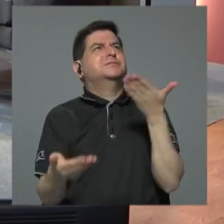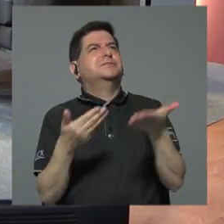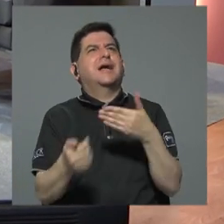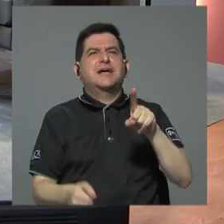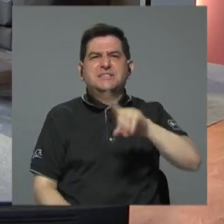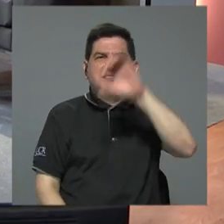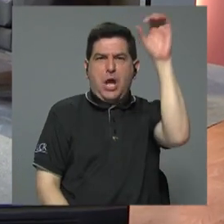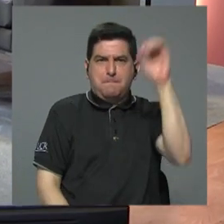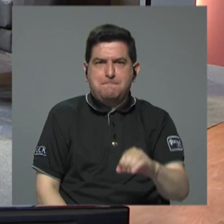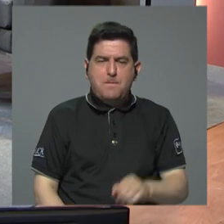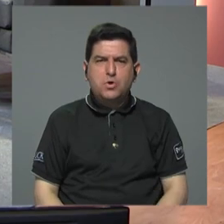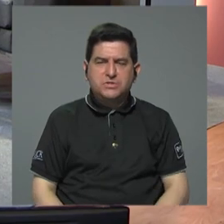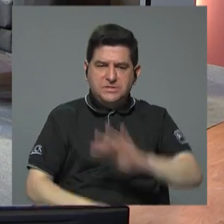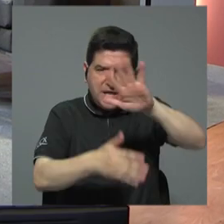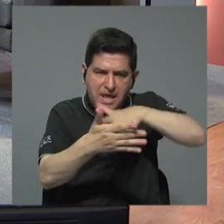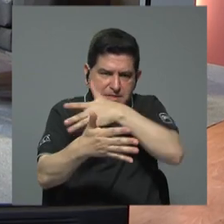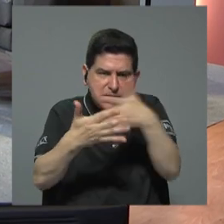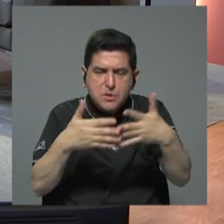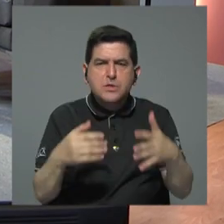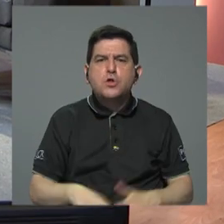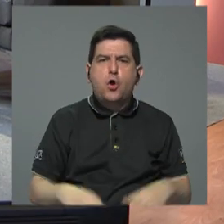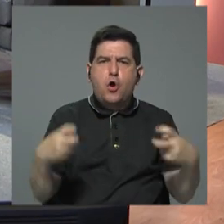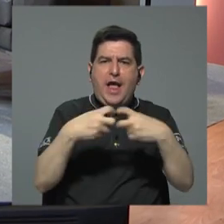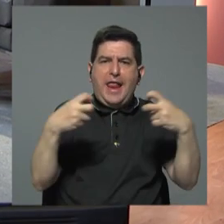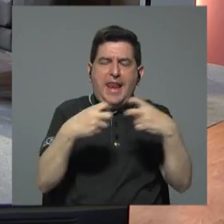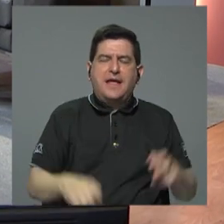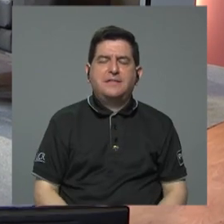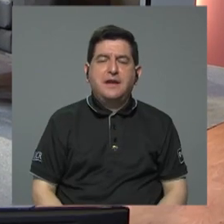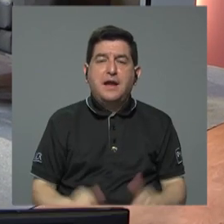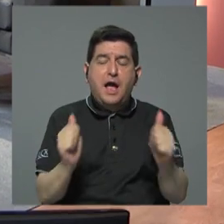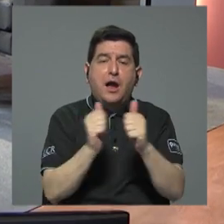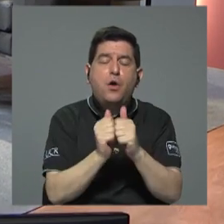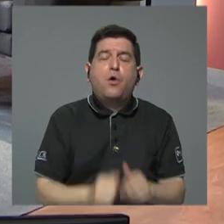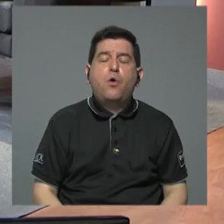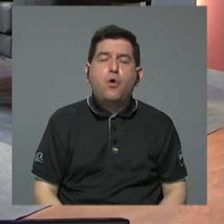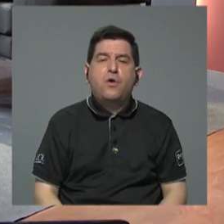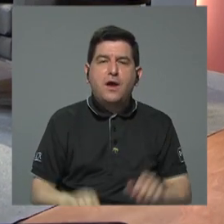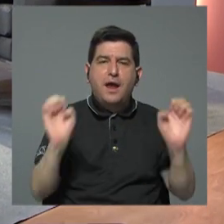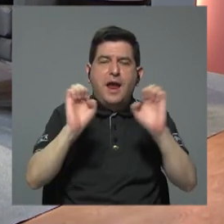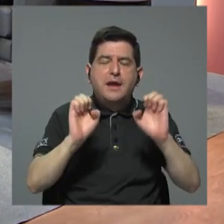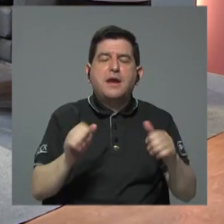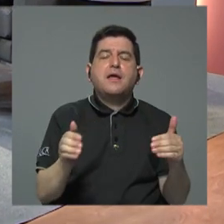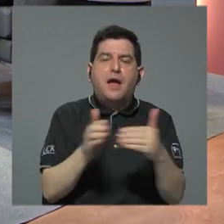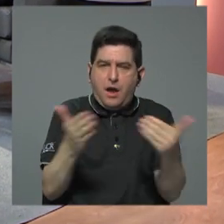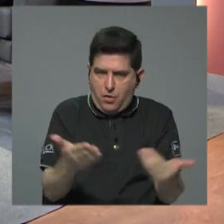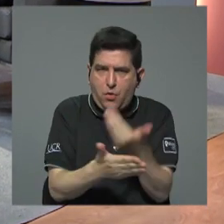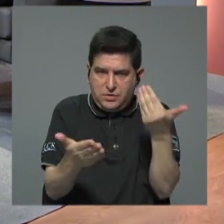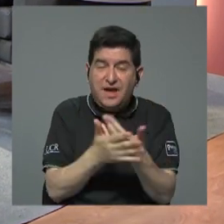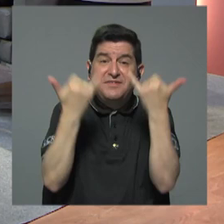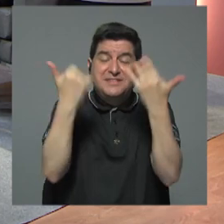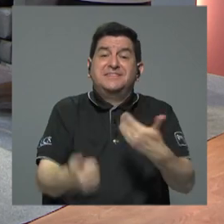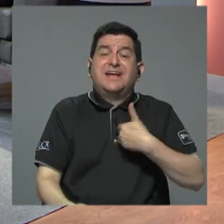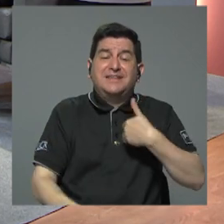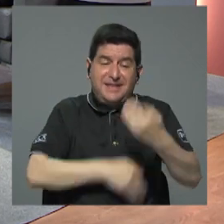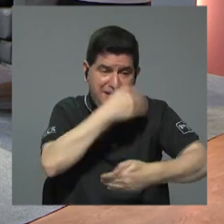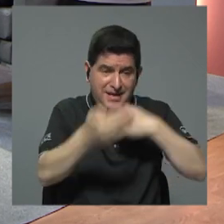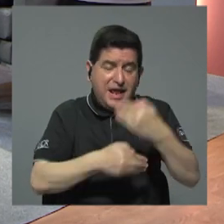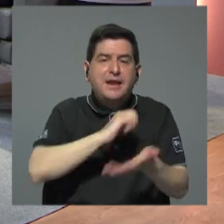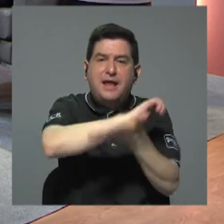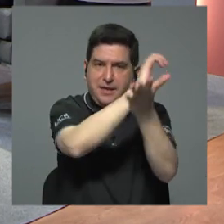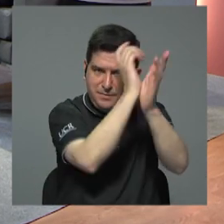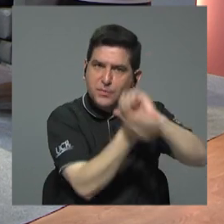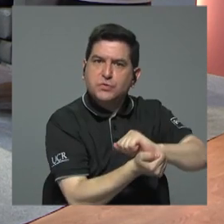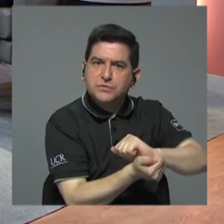el 100% de nuestra matriz eléctrica a través de fuentes renovables. Ahí tenemos ya el proceso de